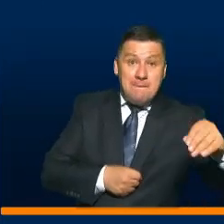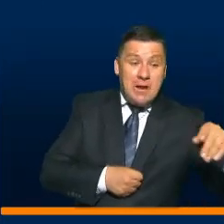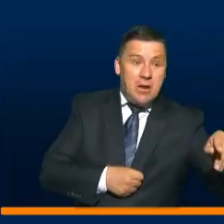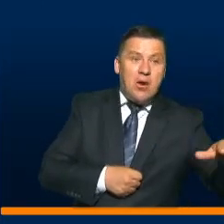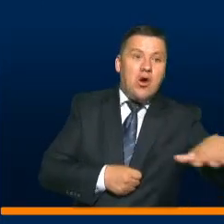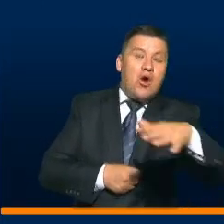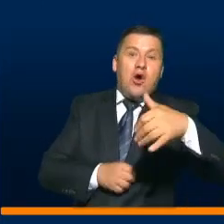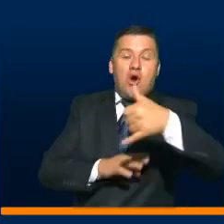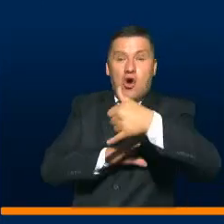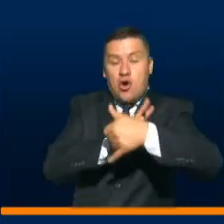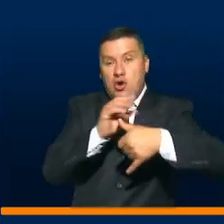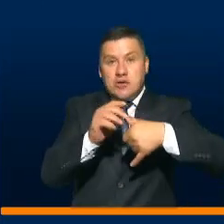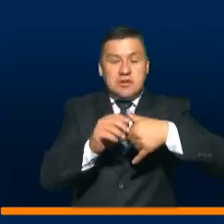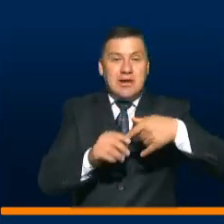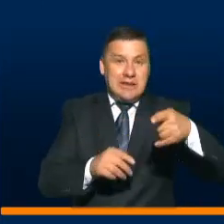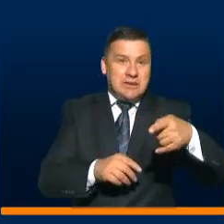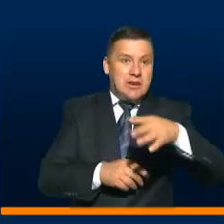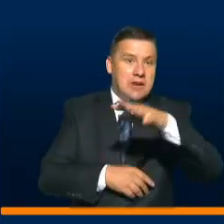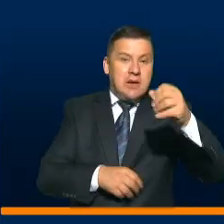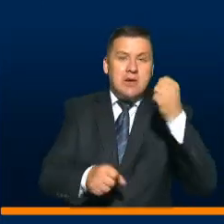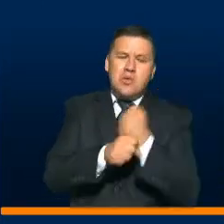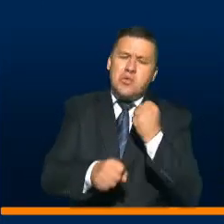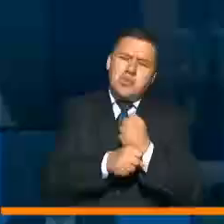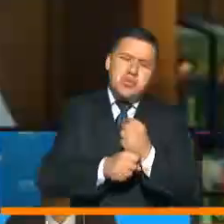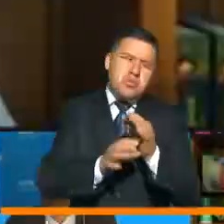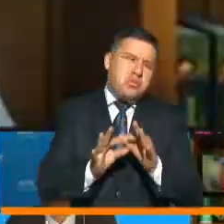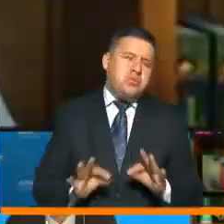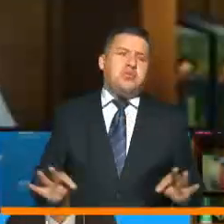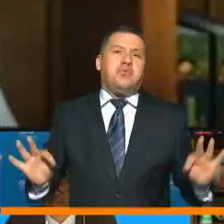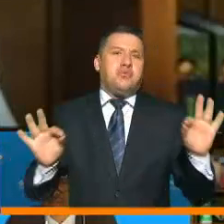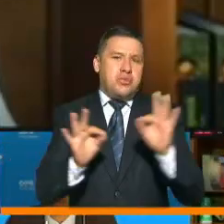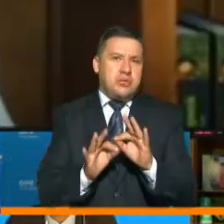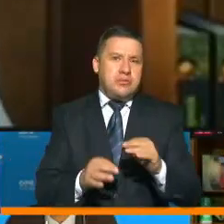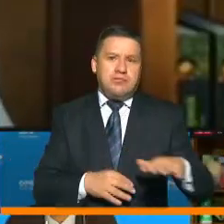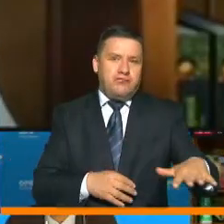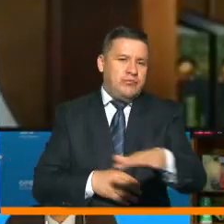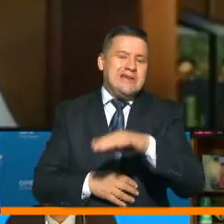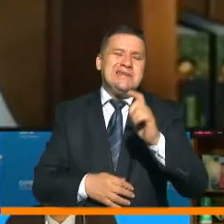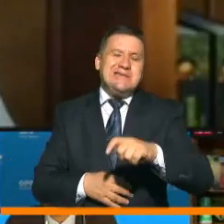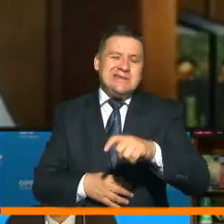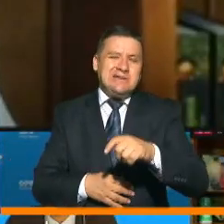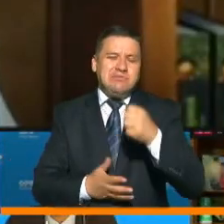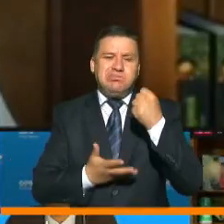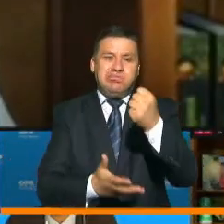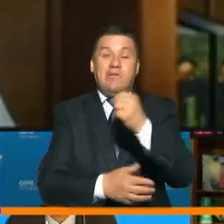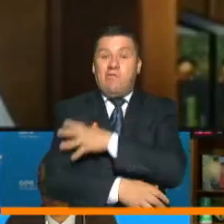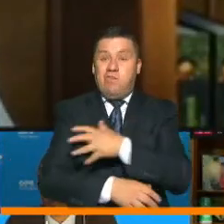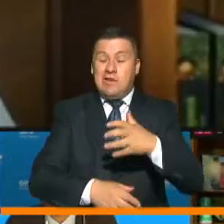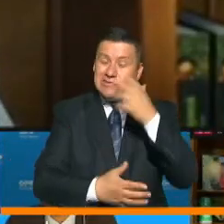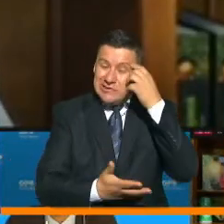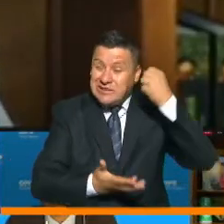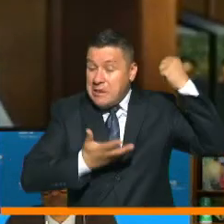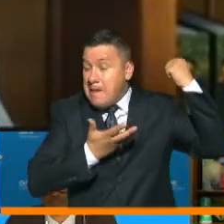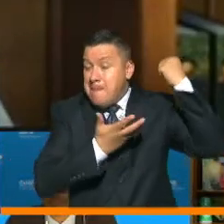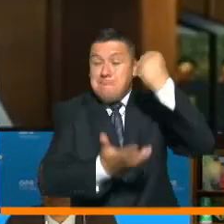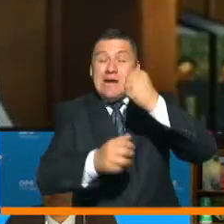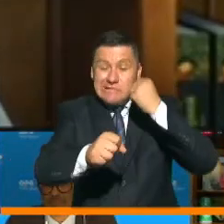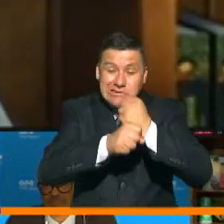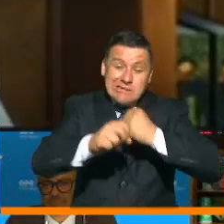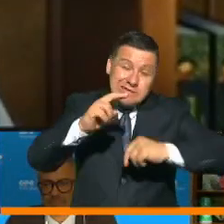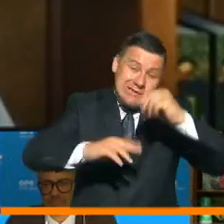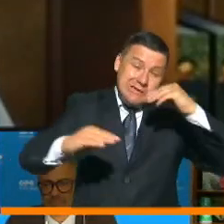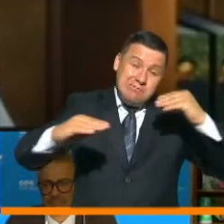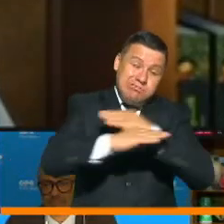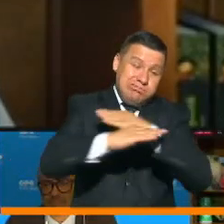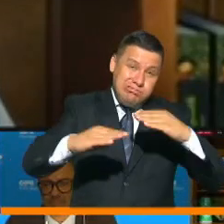la costa atlántica a través del río Magdalena. Esta es una obra de lo más importante para esta zona, que requiere una inversión fuerte, en especialmente para seguir